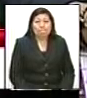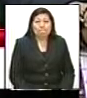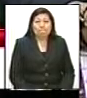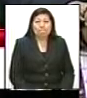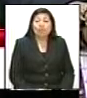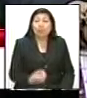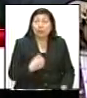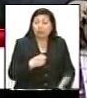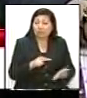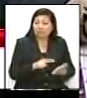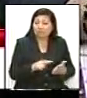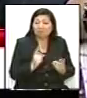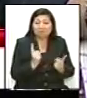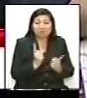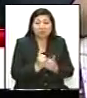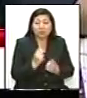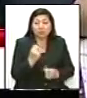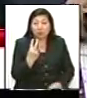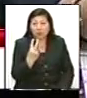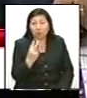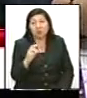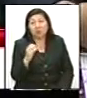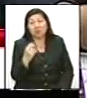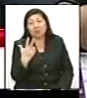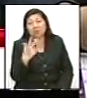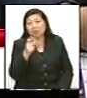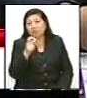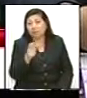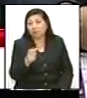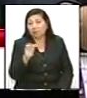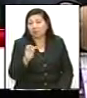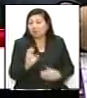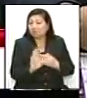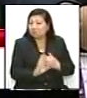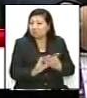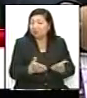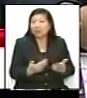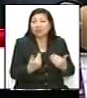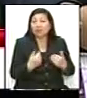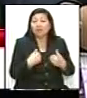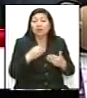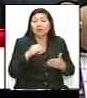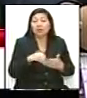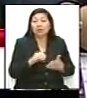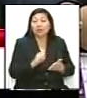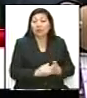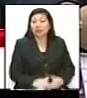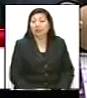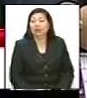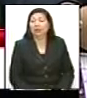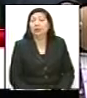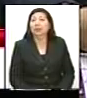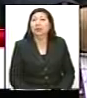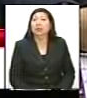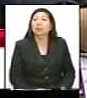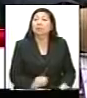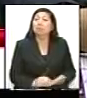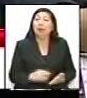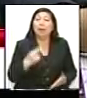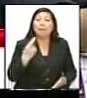He leído por ahí que encontraron dos o tres personas, pero que básicamente dieron una posición más